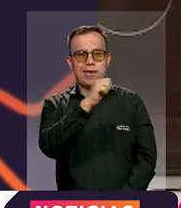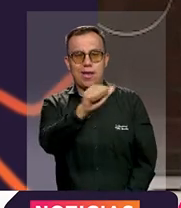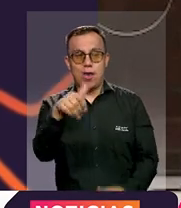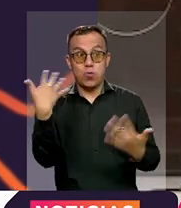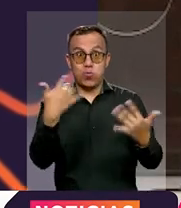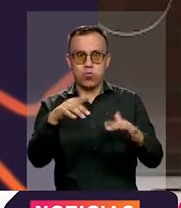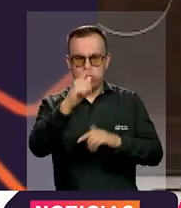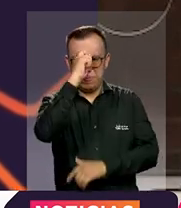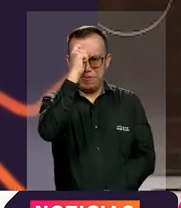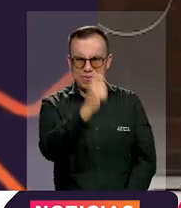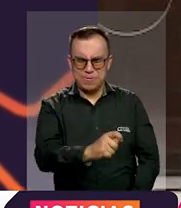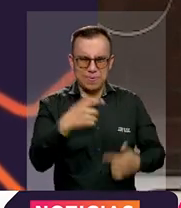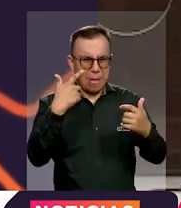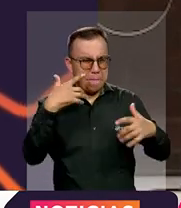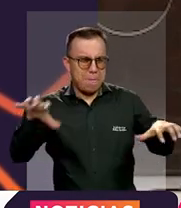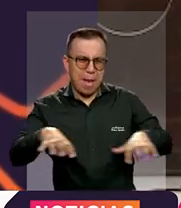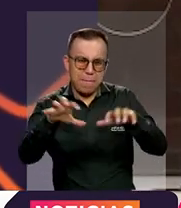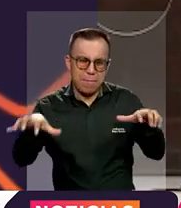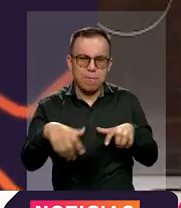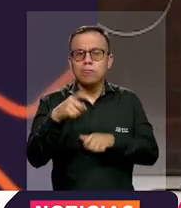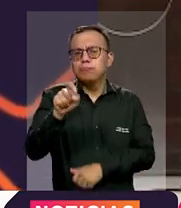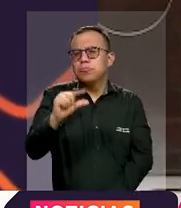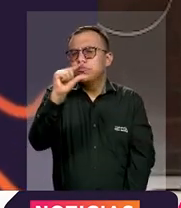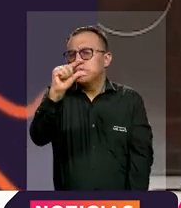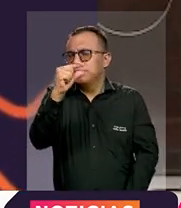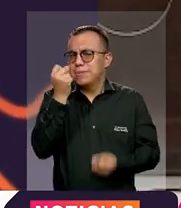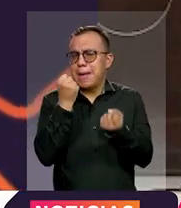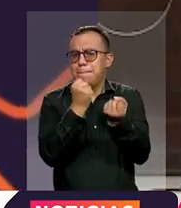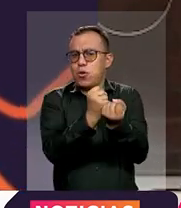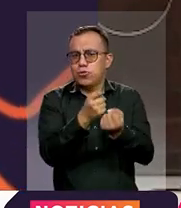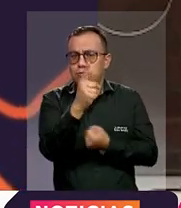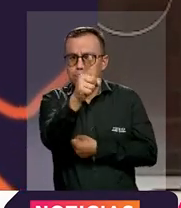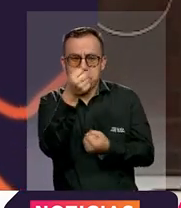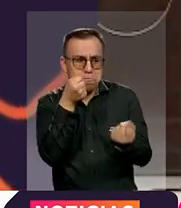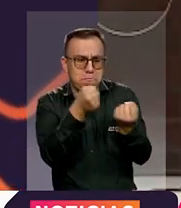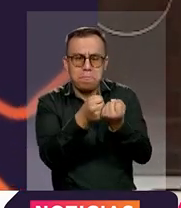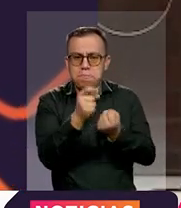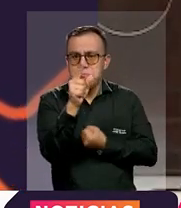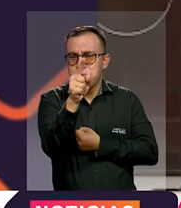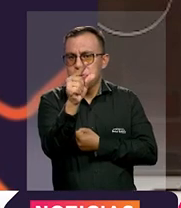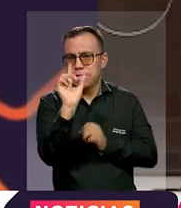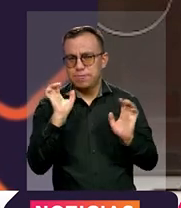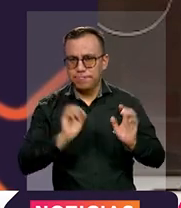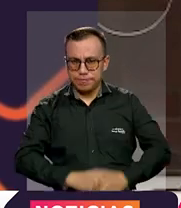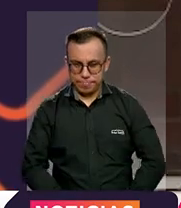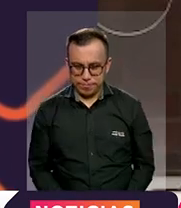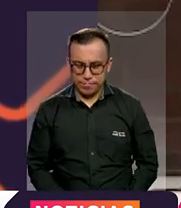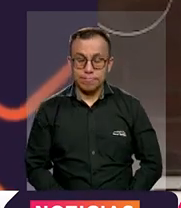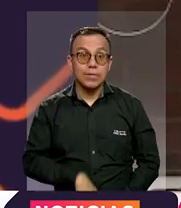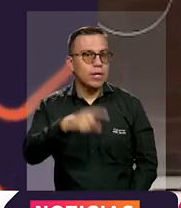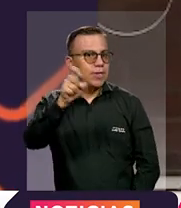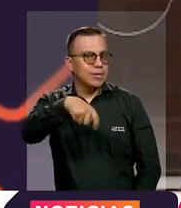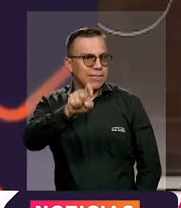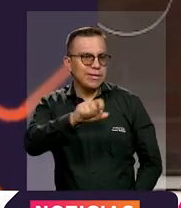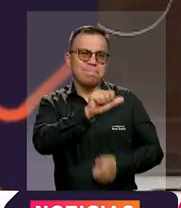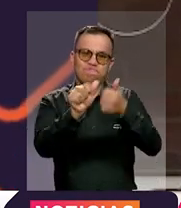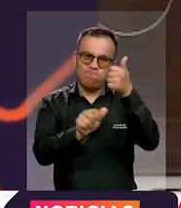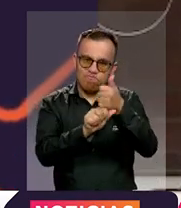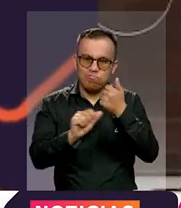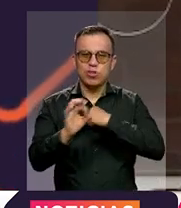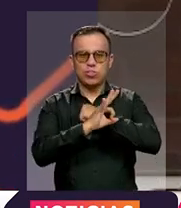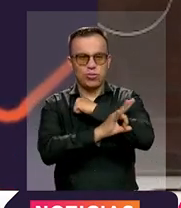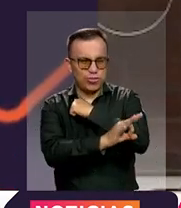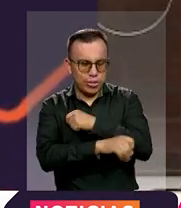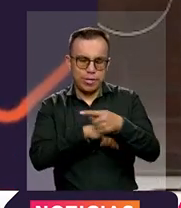maravillosas, extraordinarias, que todo lo que necesitan es un poquito de apoyo. Poquito de apoyo cuando necesitan asistencia psicosocial,